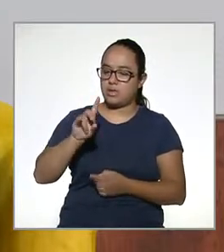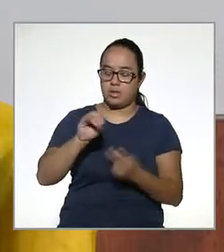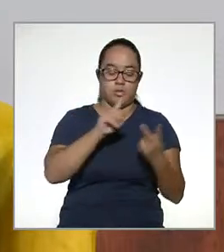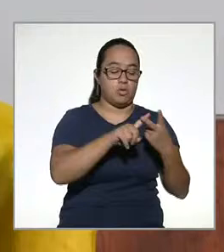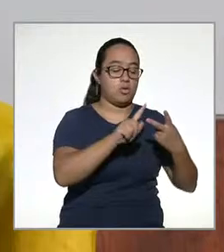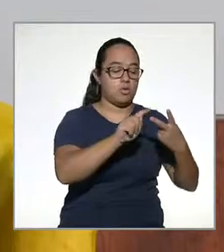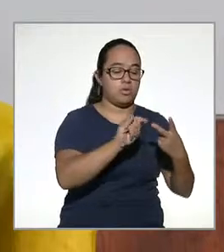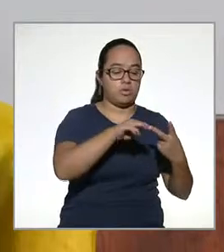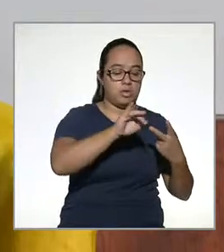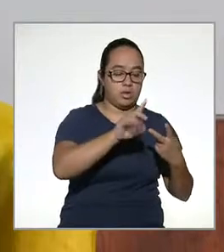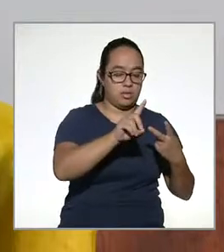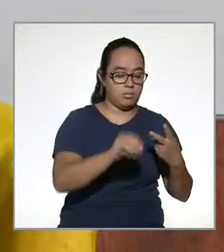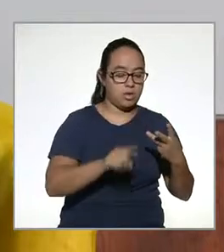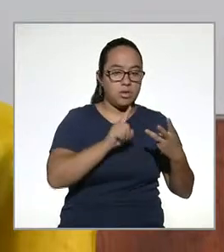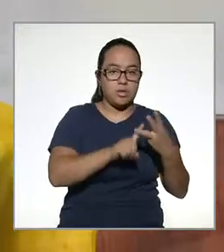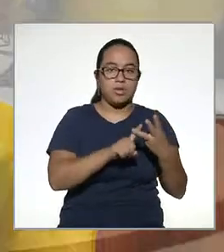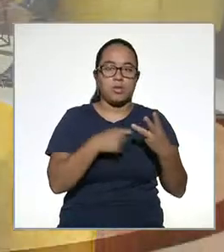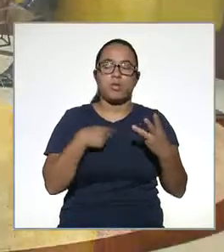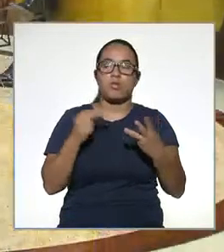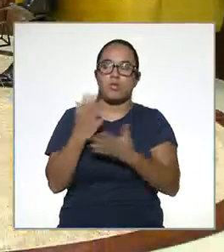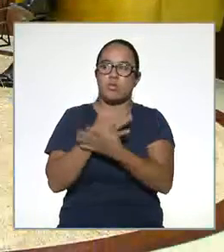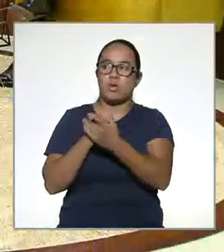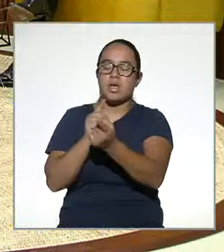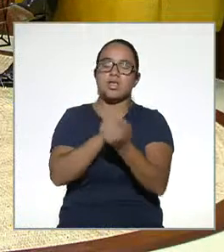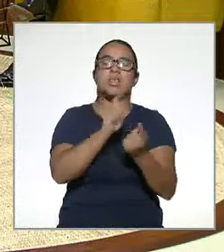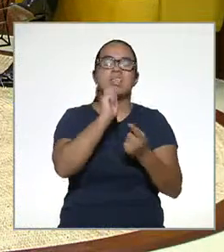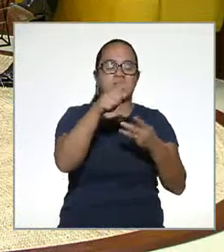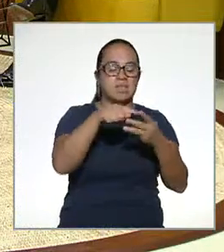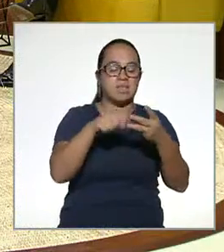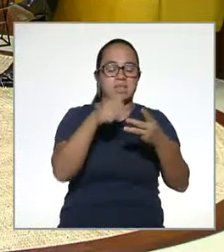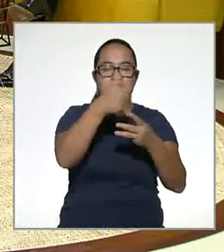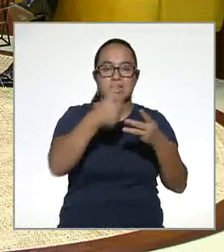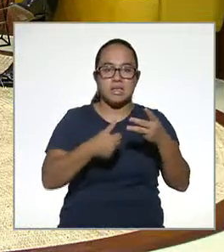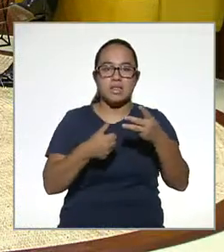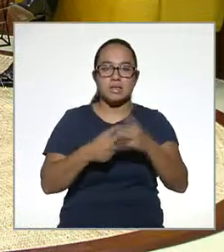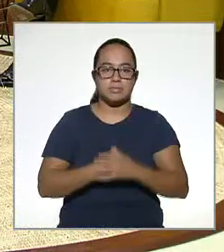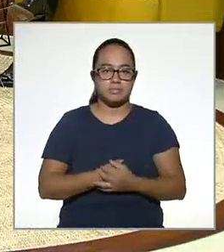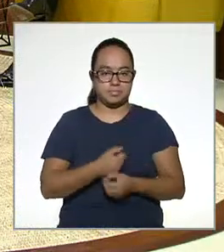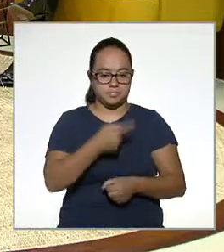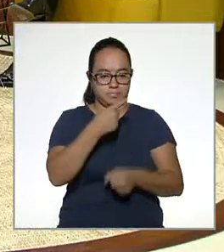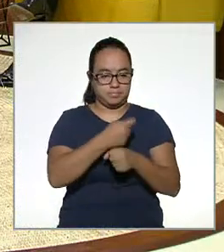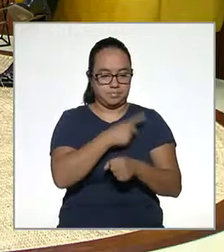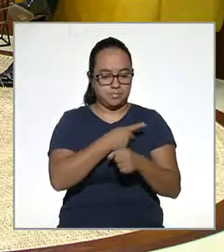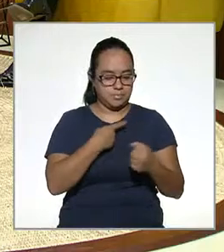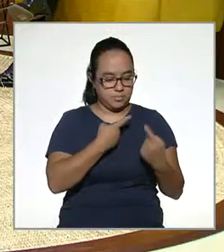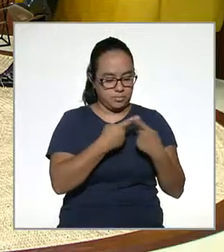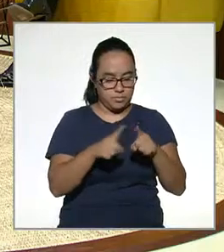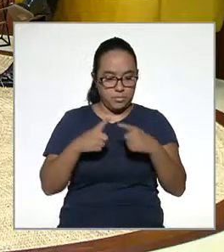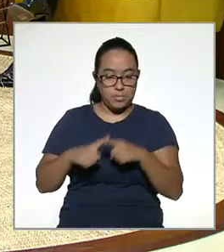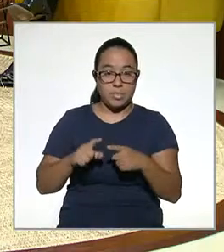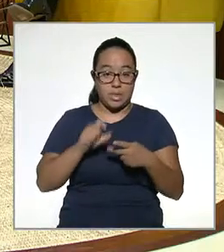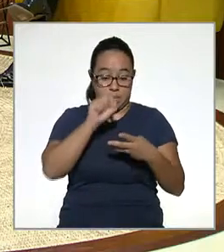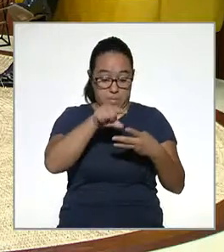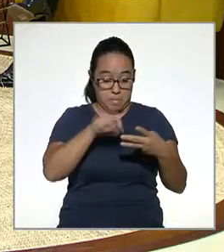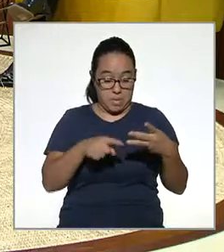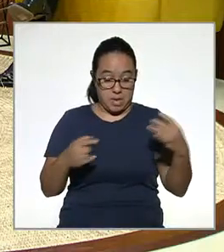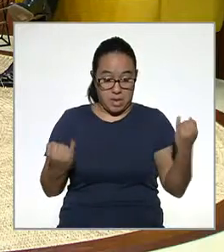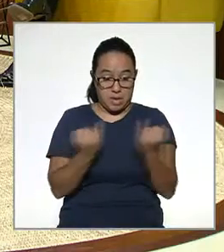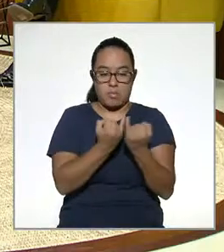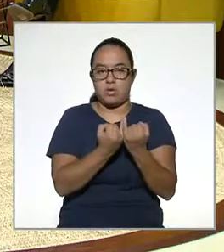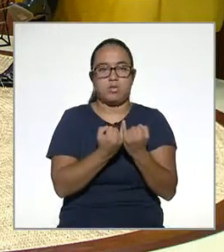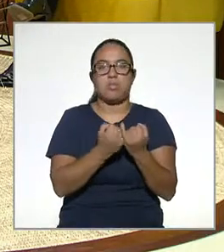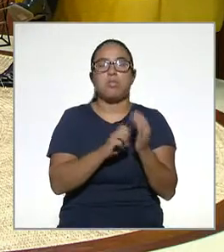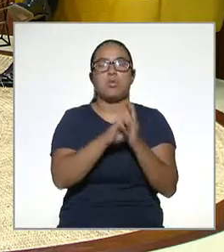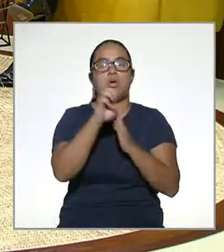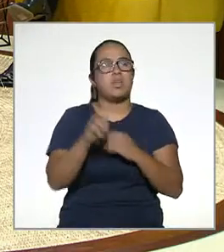es tener una ansiedad social? Claro. Bueno, realmente yo me iría más como a empezar como a distinguir que no es lo mismo no